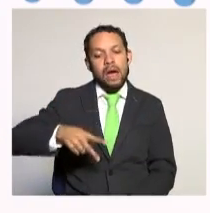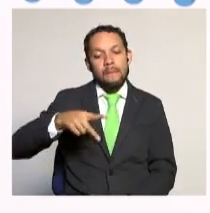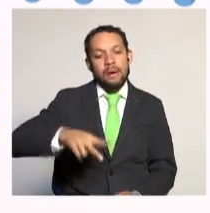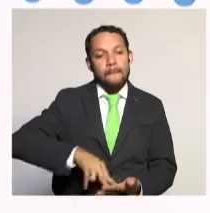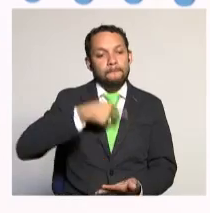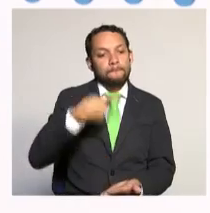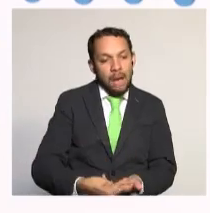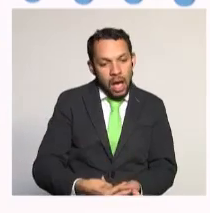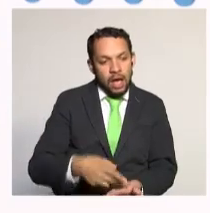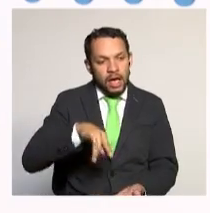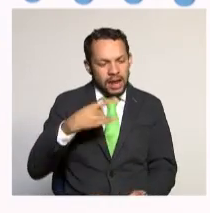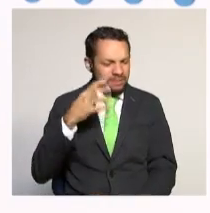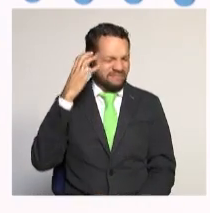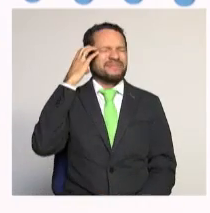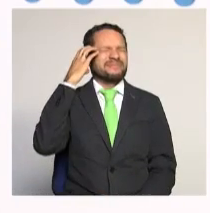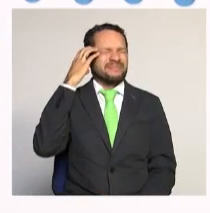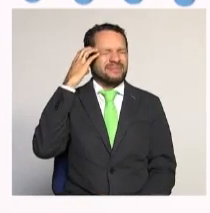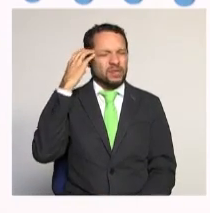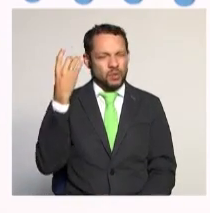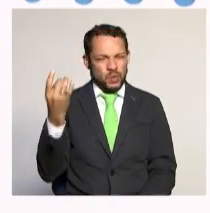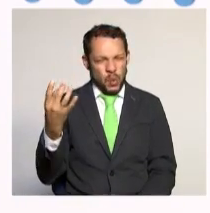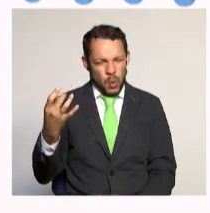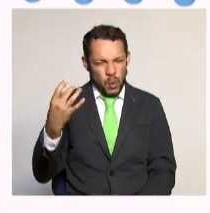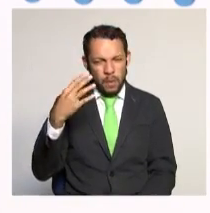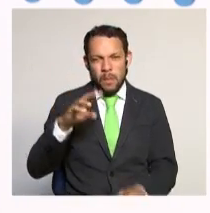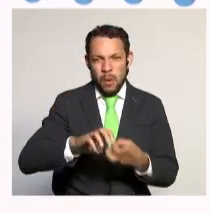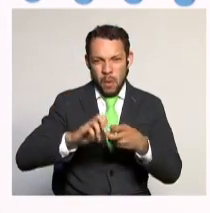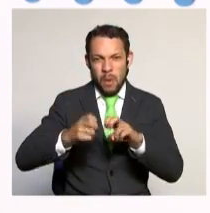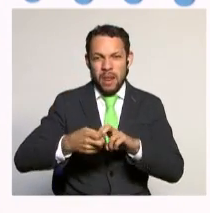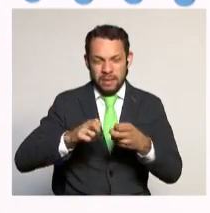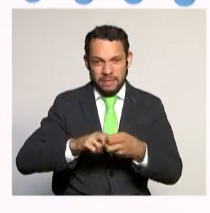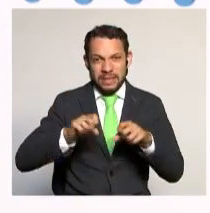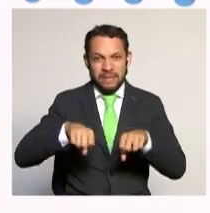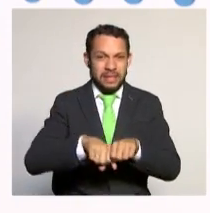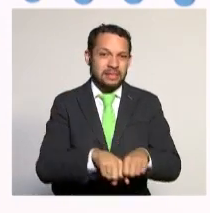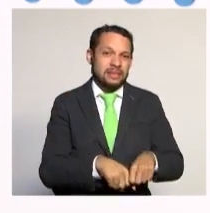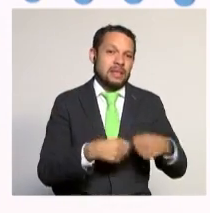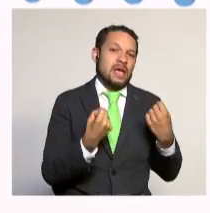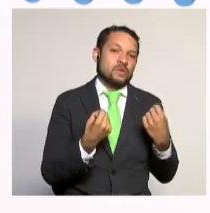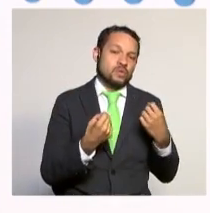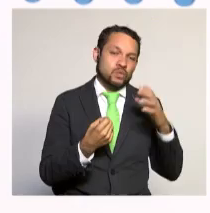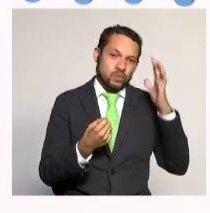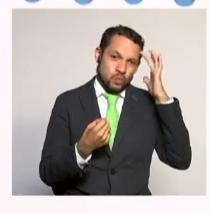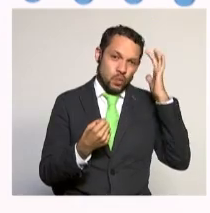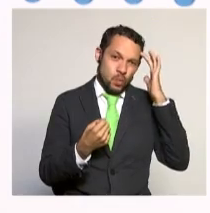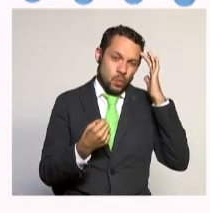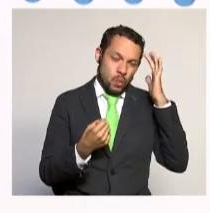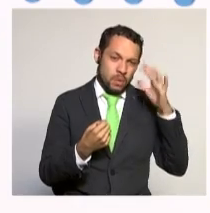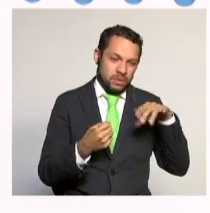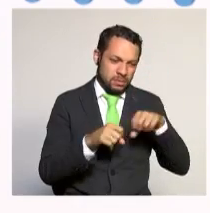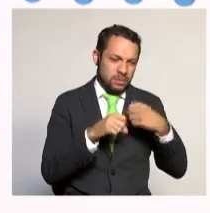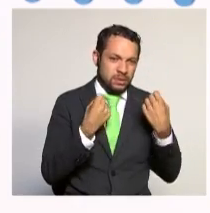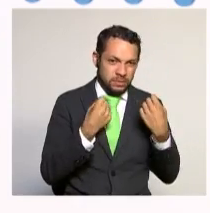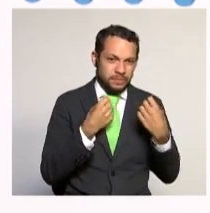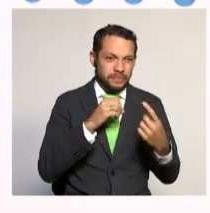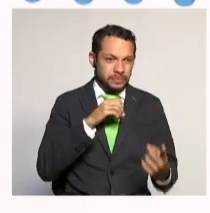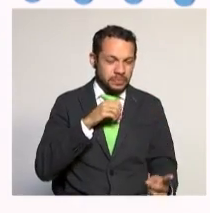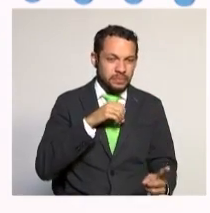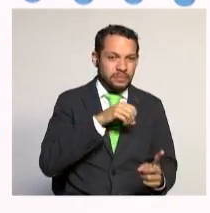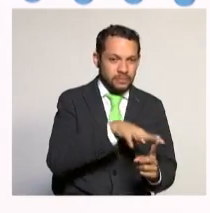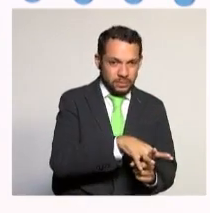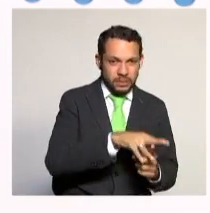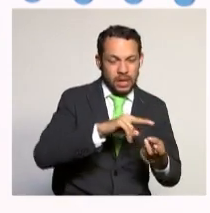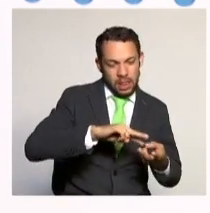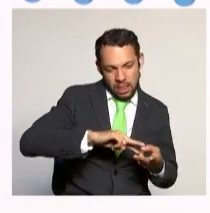de la enfermedad de Alzheimer pudiera tener alguna alteración vascular que incida sobre los